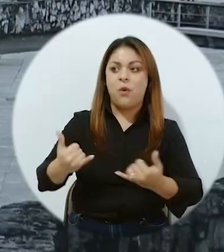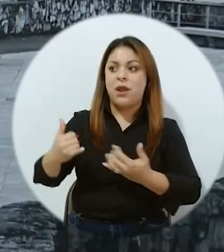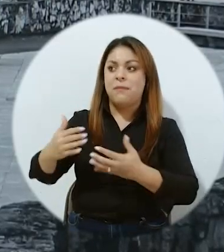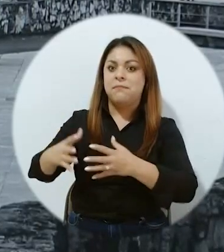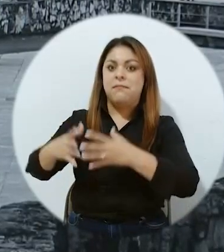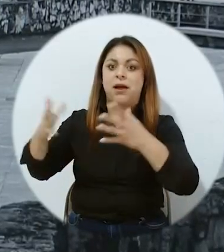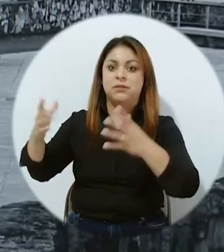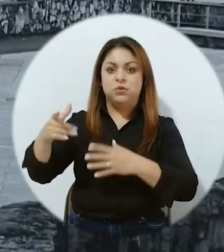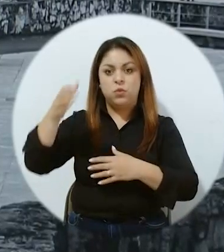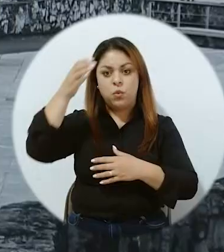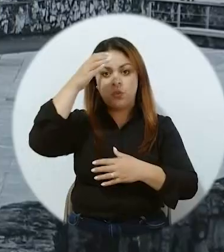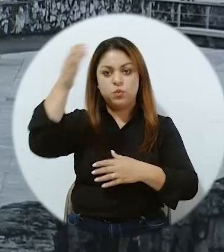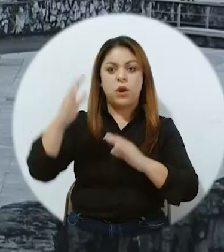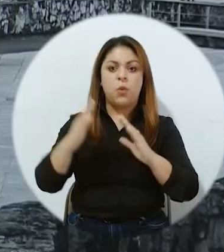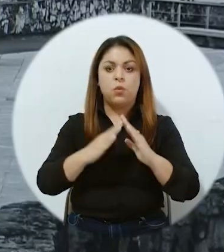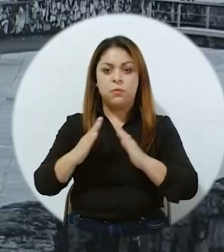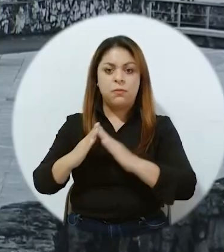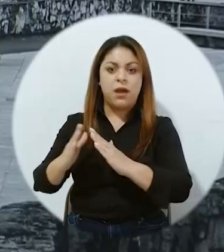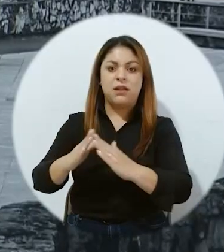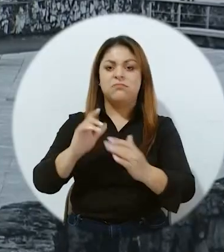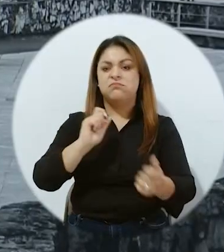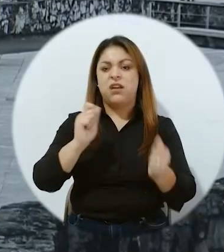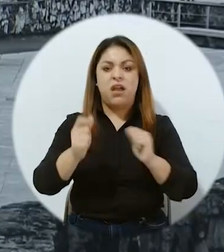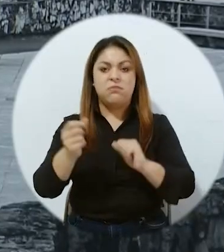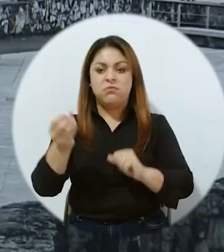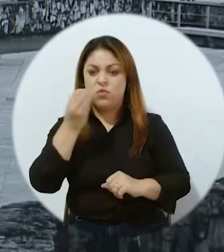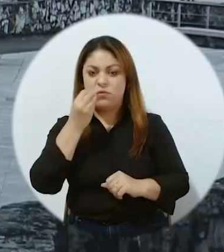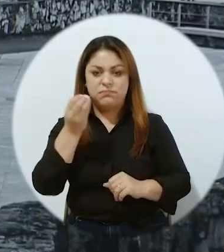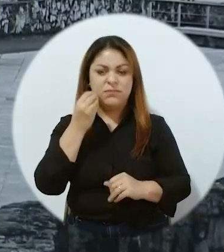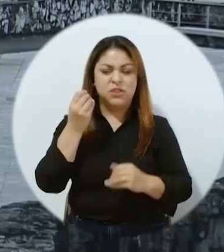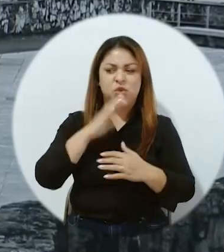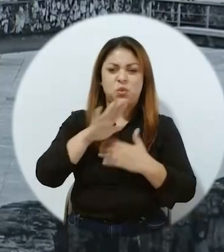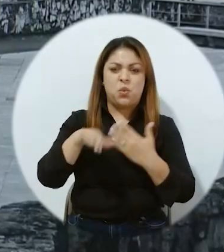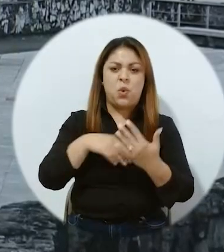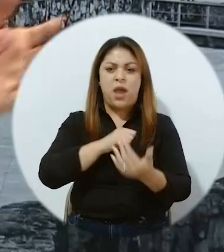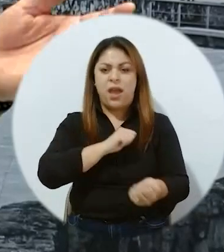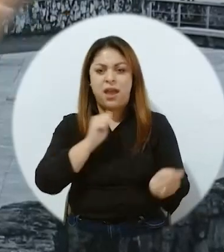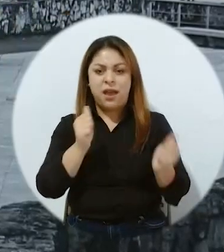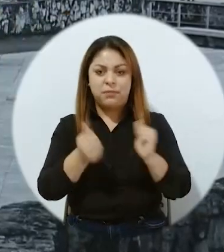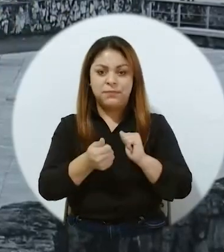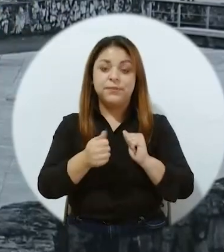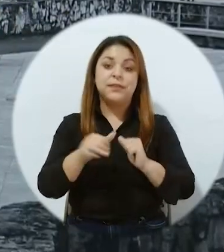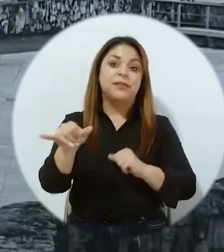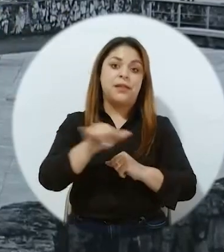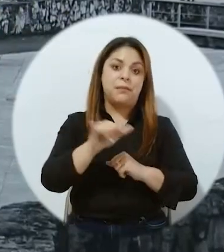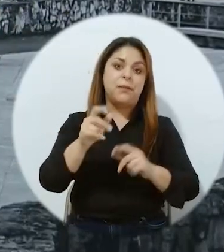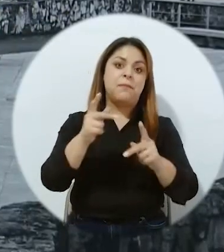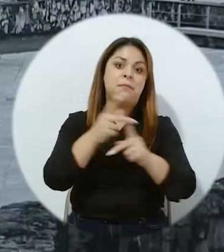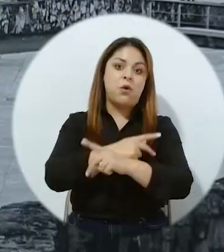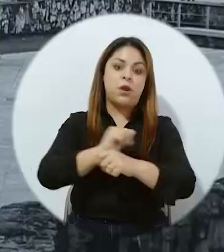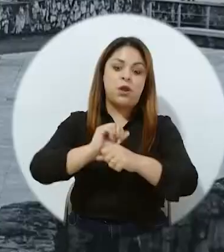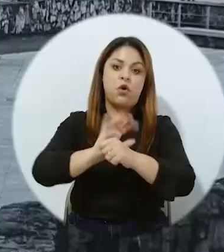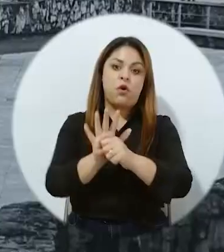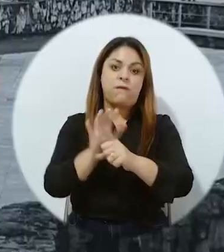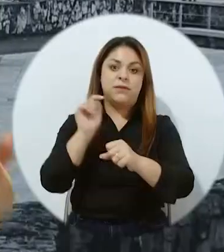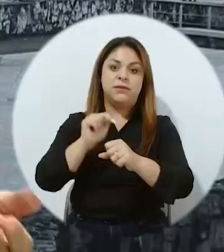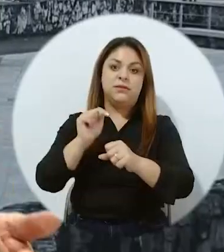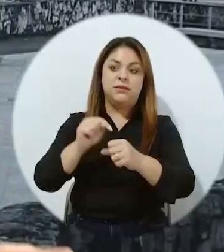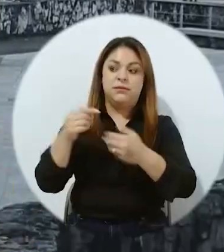cambios en la dieta, ¿verdad? La cultura alimentaria del país ha cambiado muchísimo, no se diga de la pandemia para acá, que ahora es